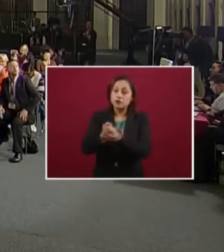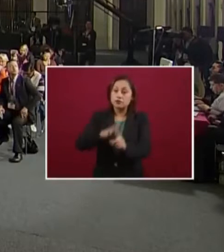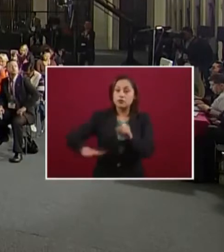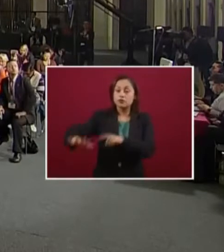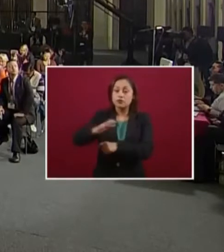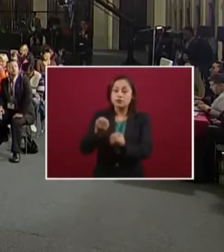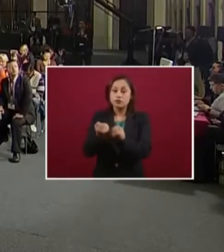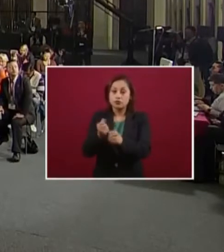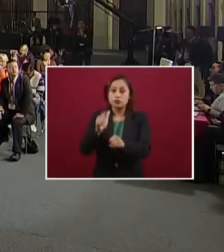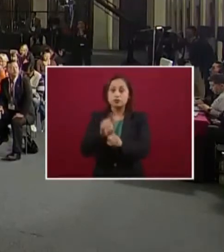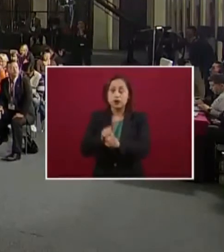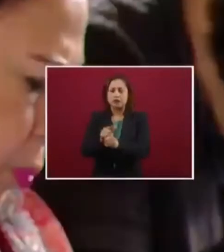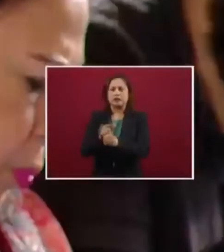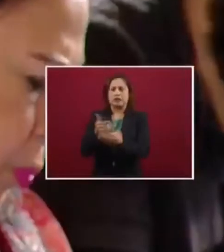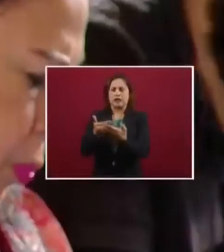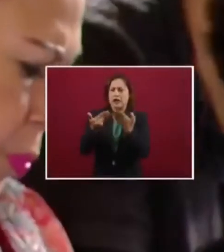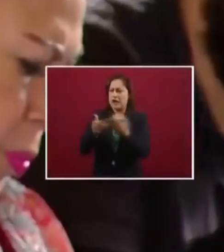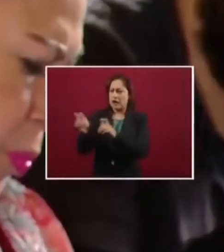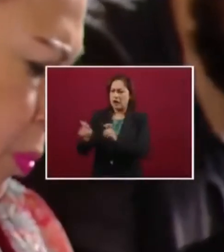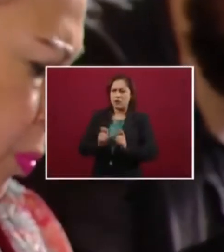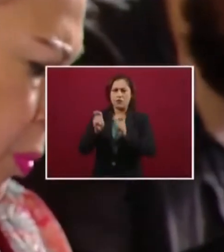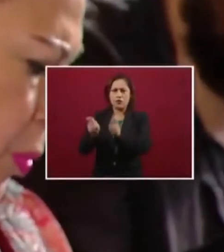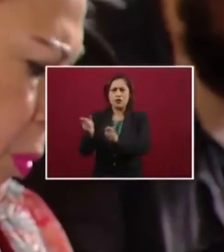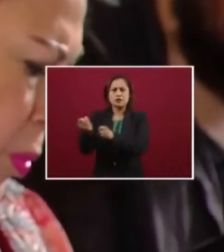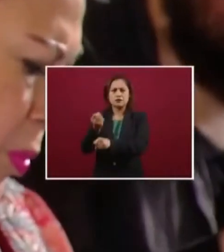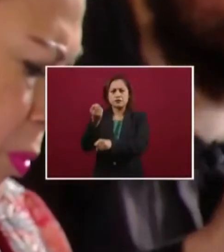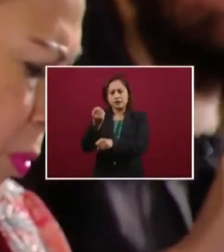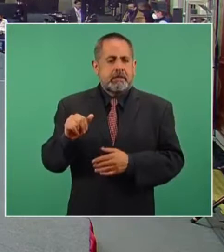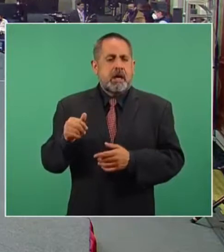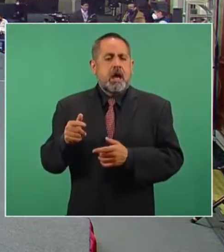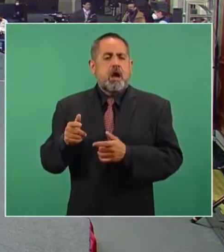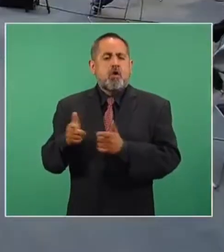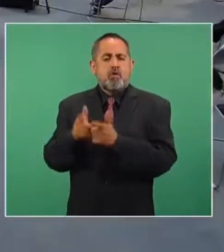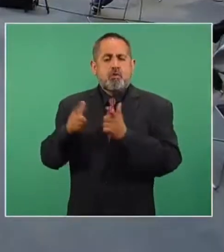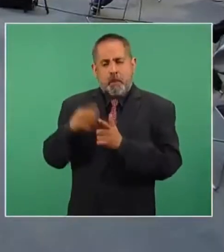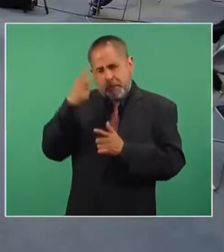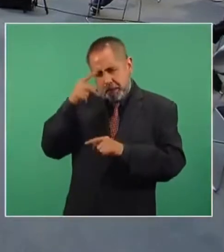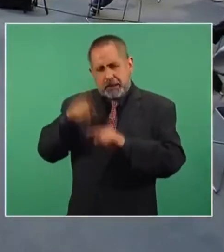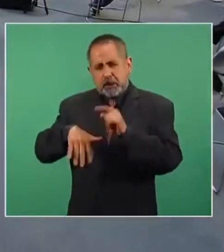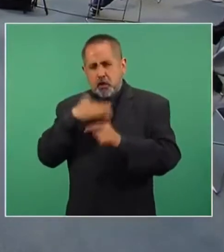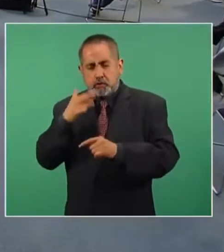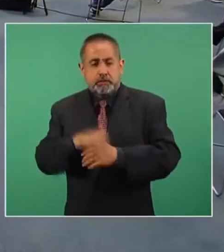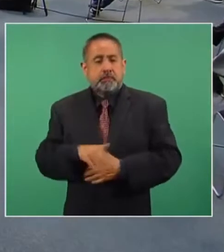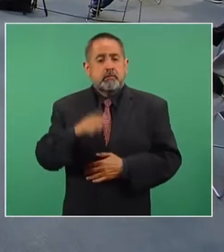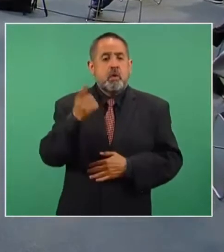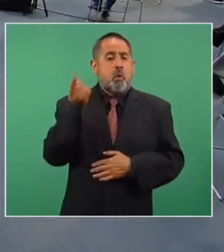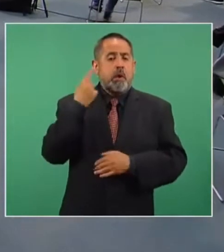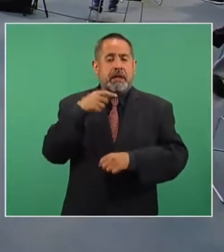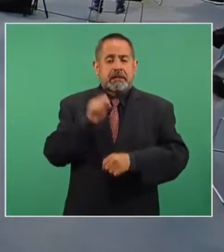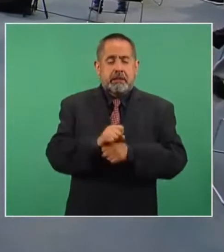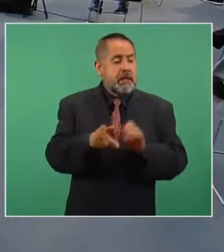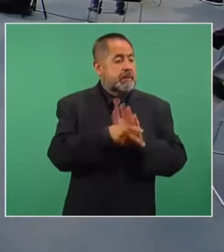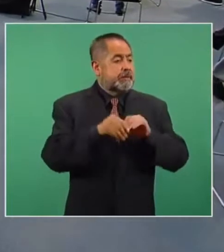es secretario técnico del consejo nacional de seguridad el presidente la semana pasada publicamos que en